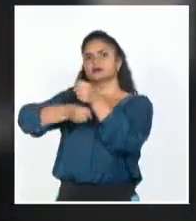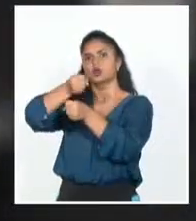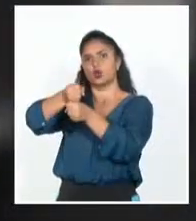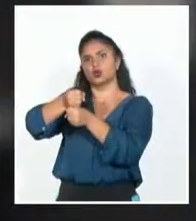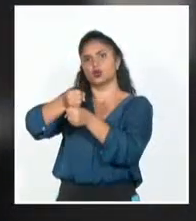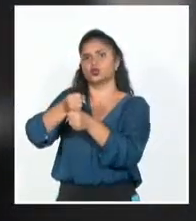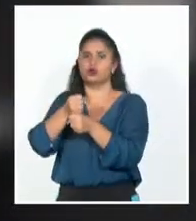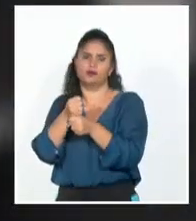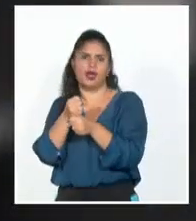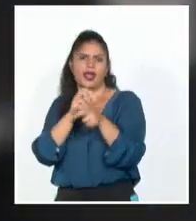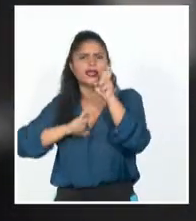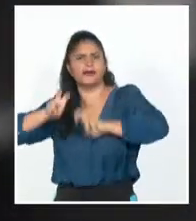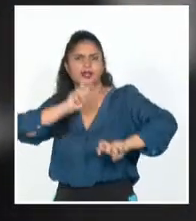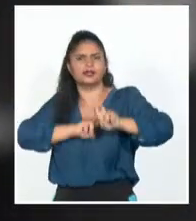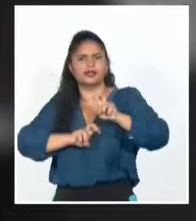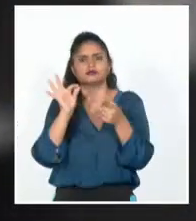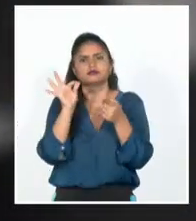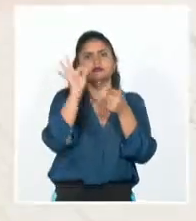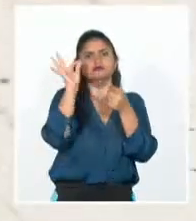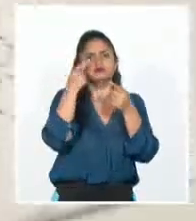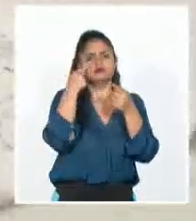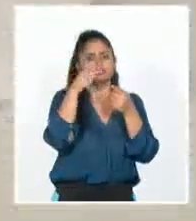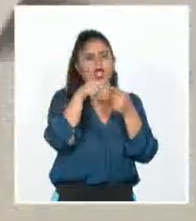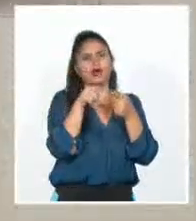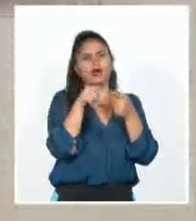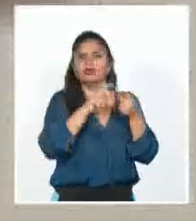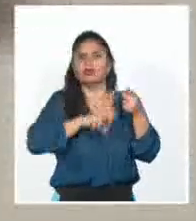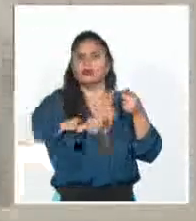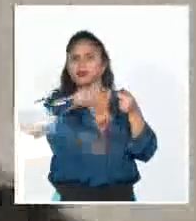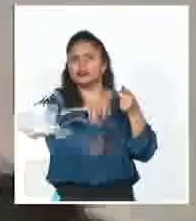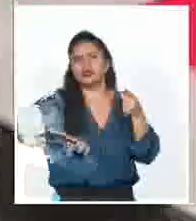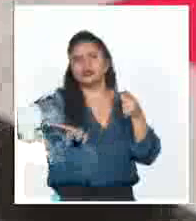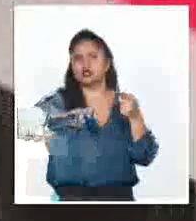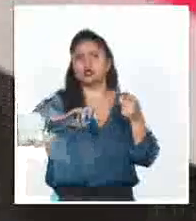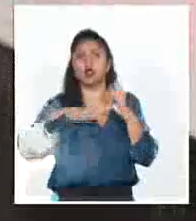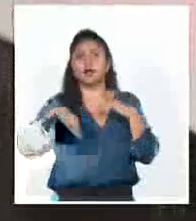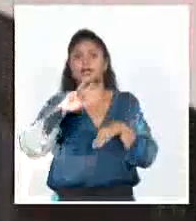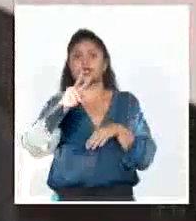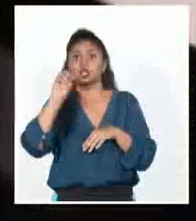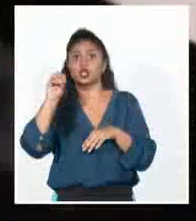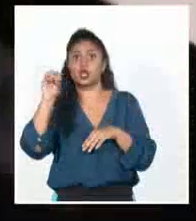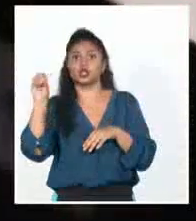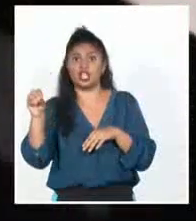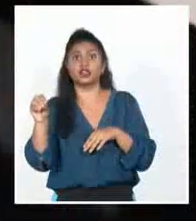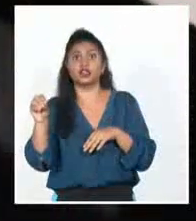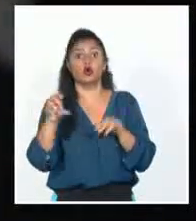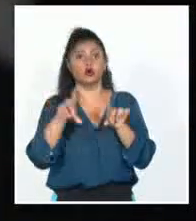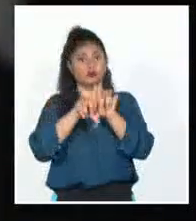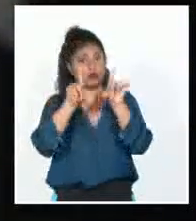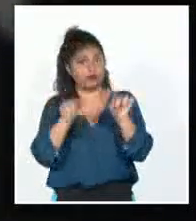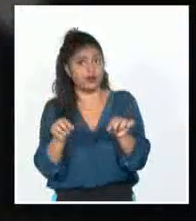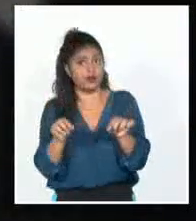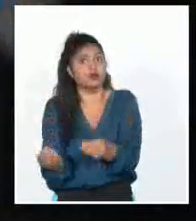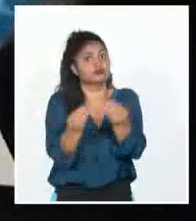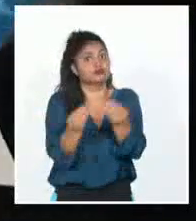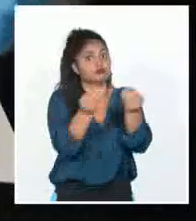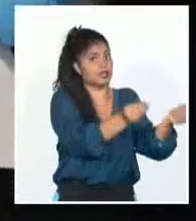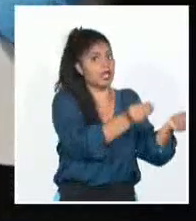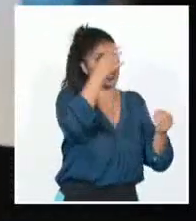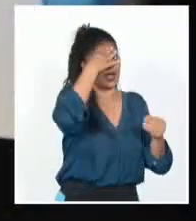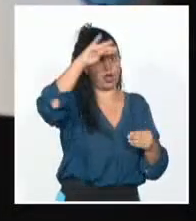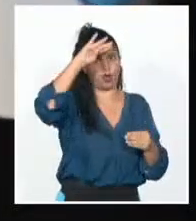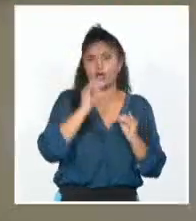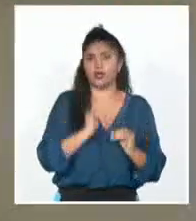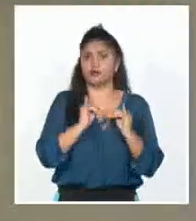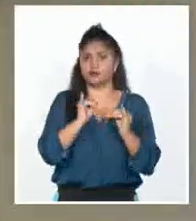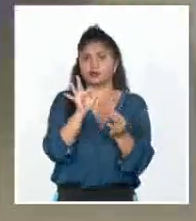los análisis. Más de 200 muestras han sido enviadas a Cuba como parte del proceso y entre las diferentes novedades resalta la toma de